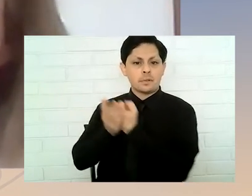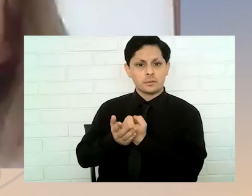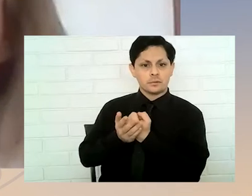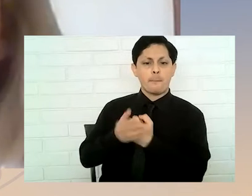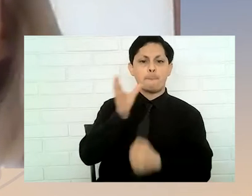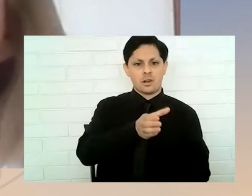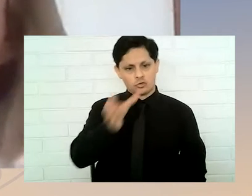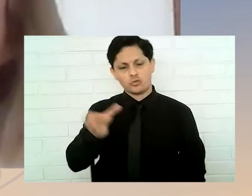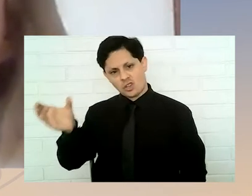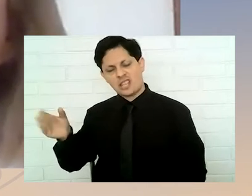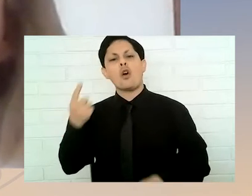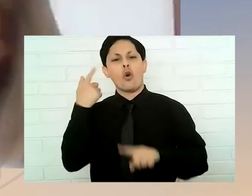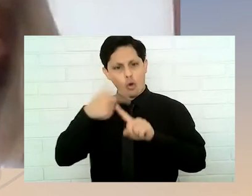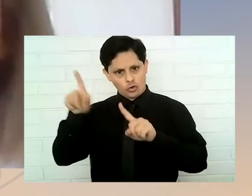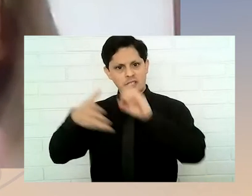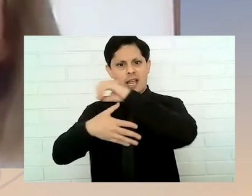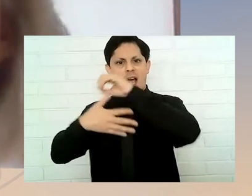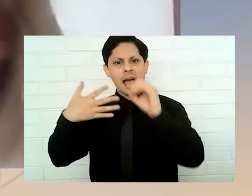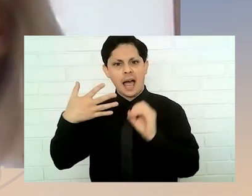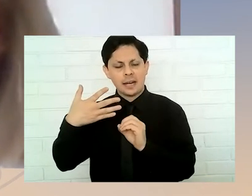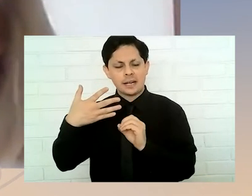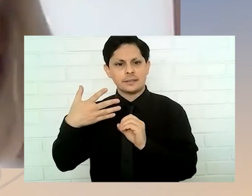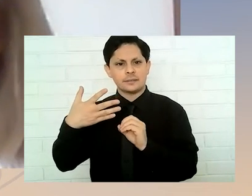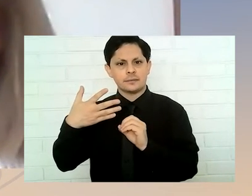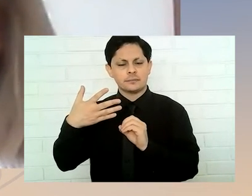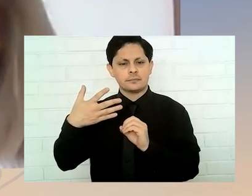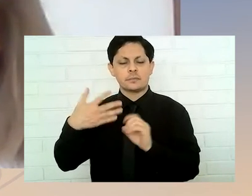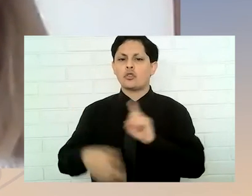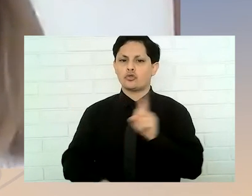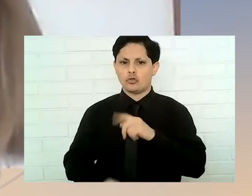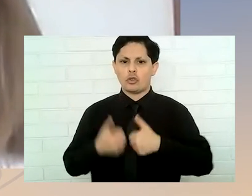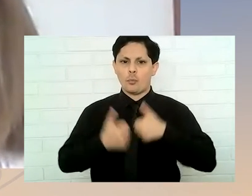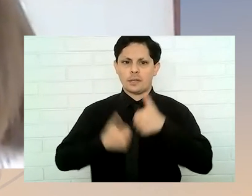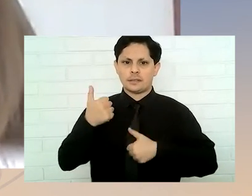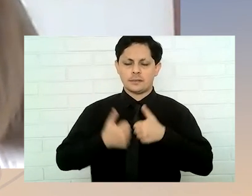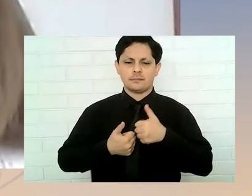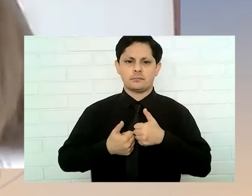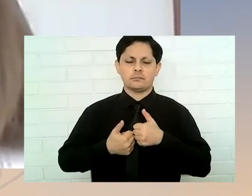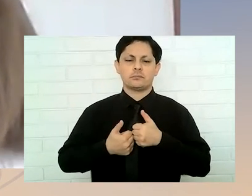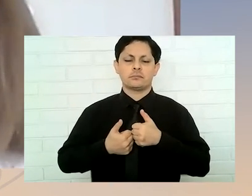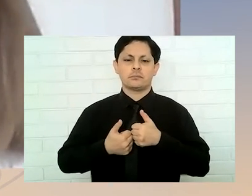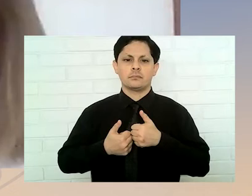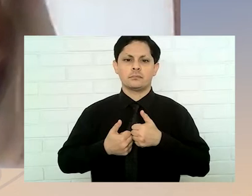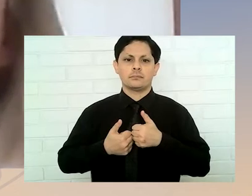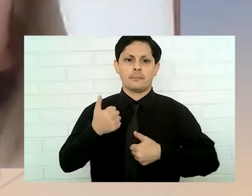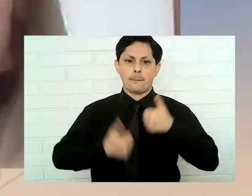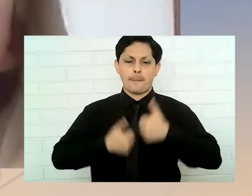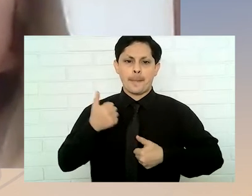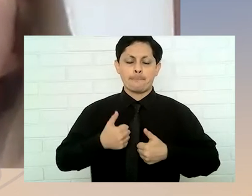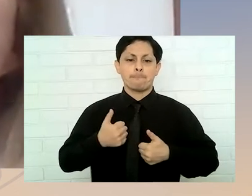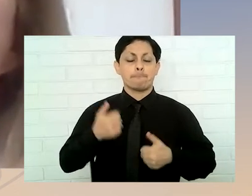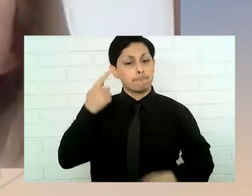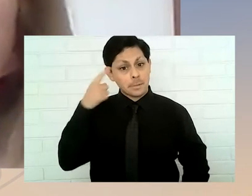de otras áreas que no son de nuestra competencia. Pero el modo como